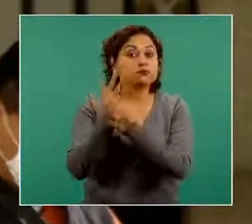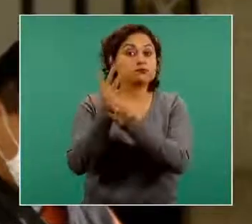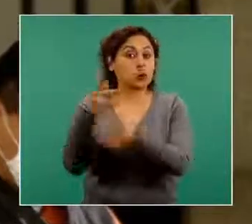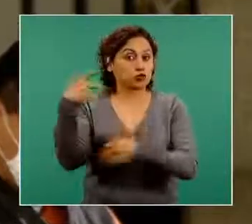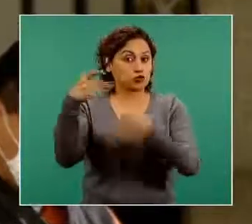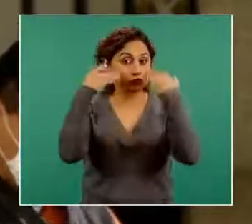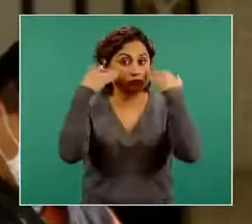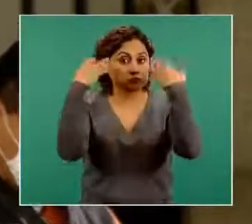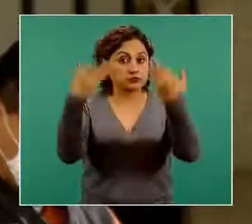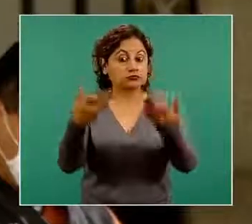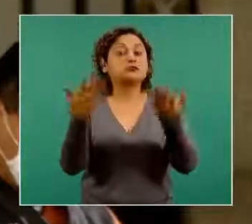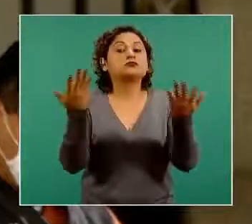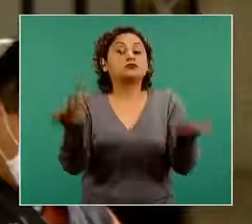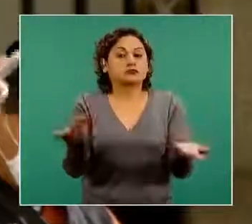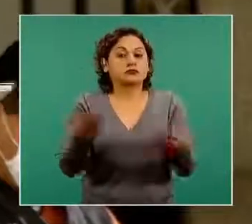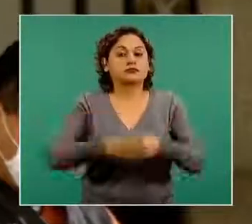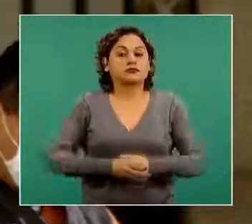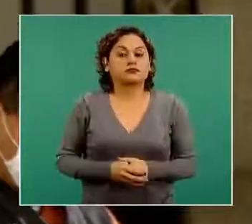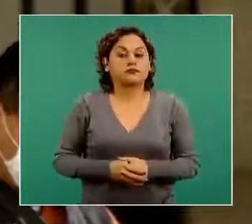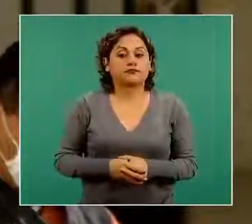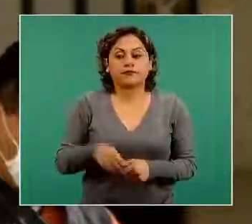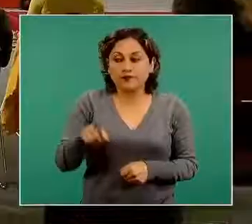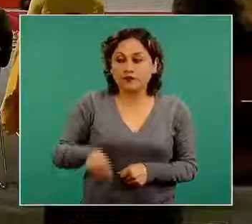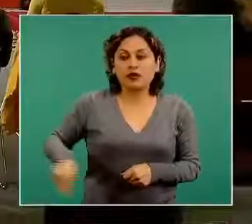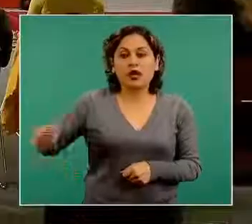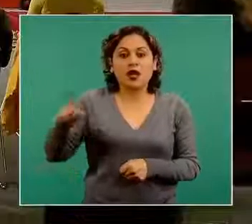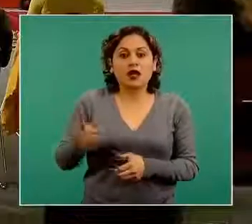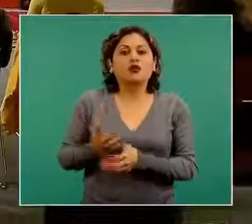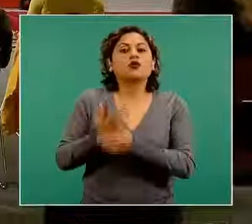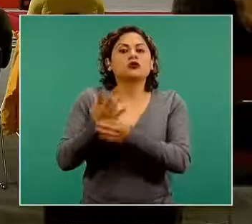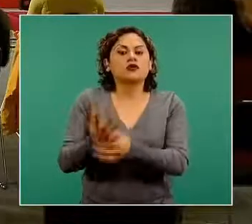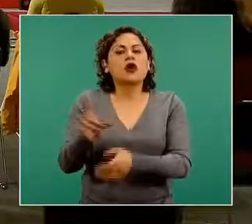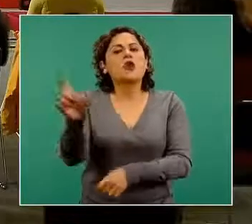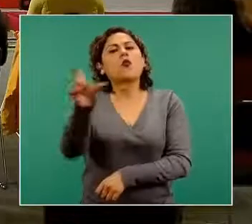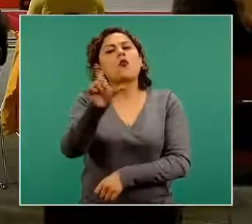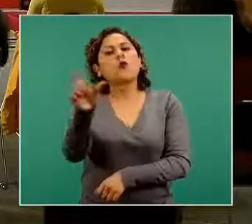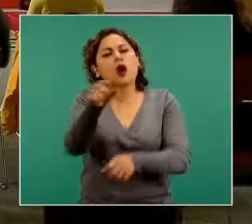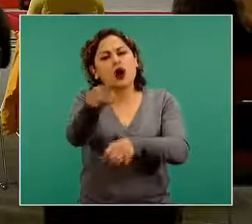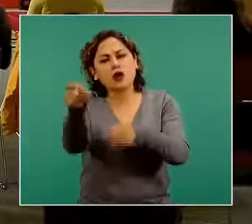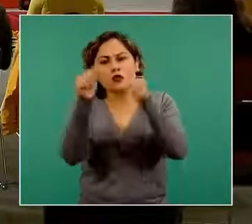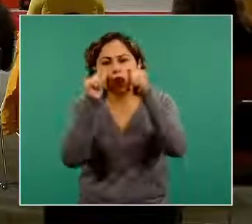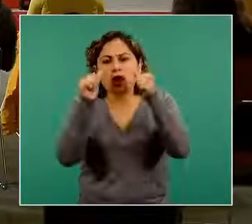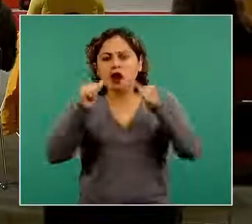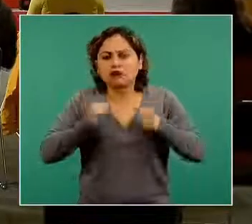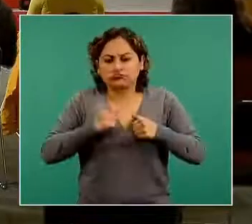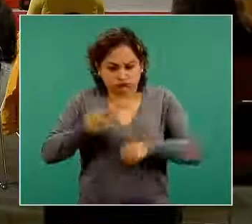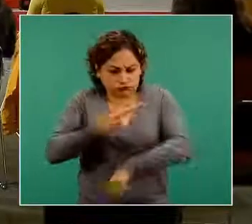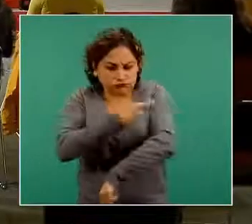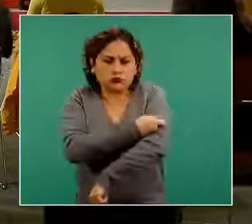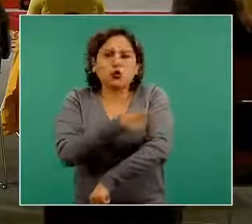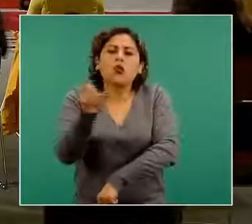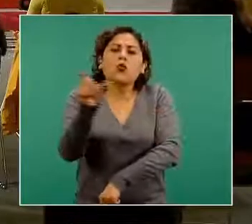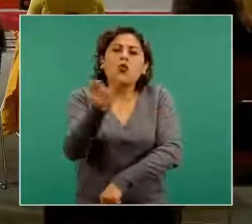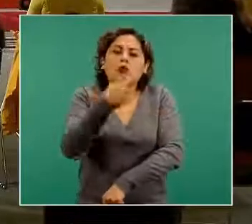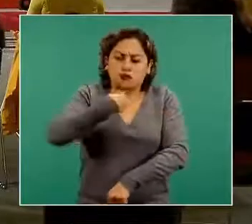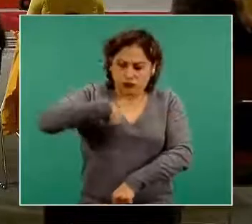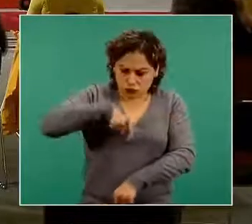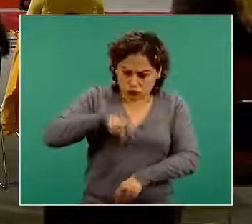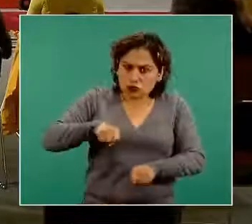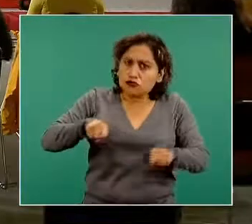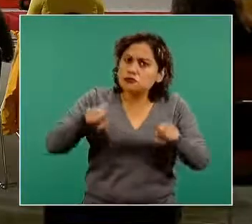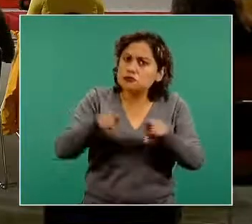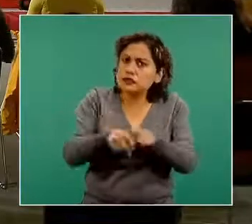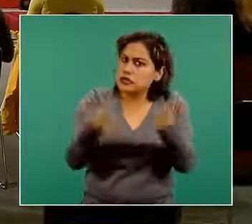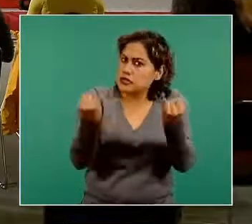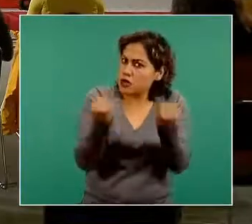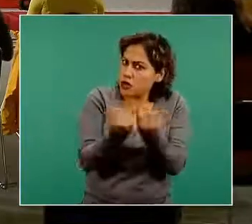Y ellos dicen: ¿cuándo vamos a ser nosotros contemplados precisamente para esta vacunación? También nosotros estamos en la primera línea,